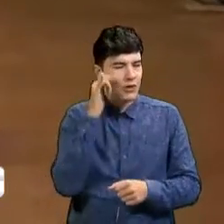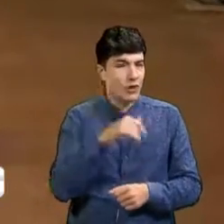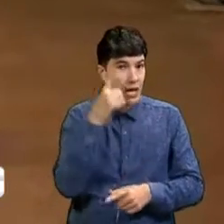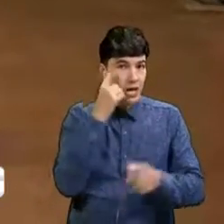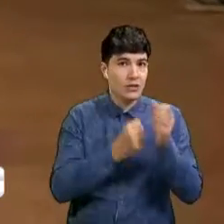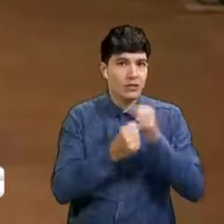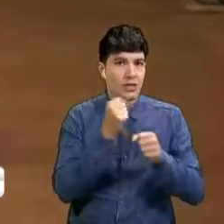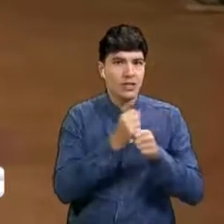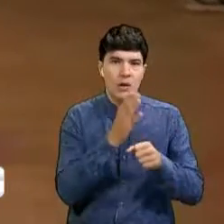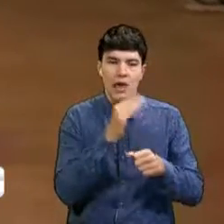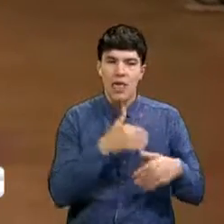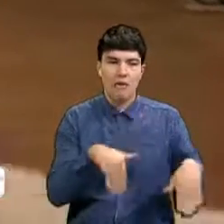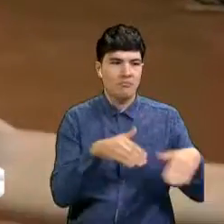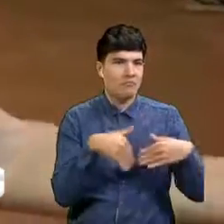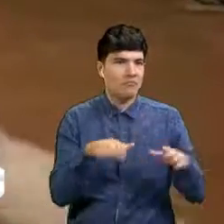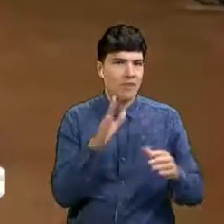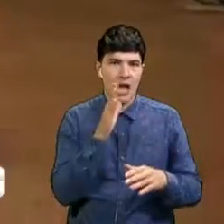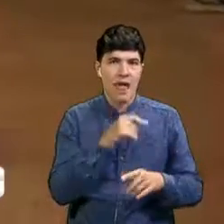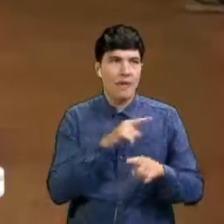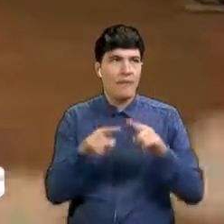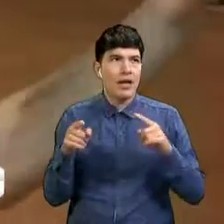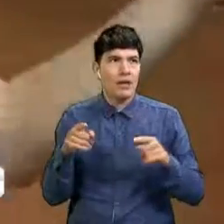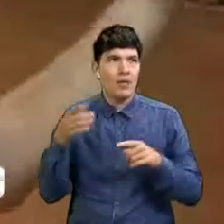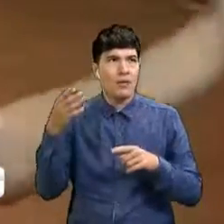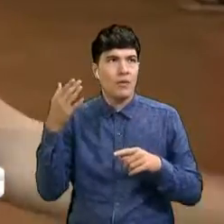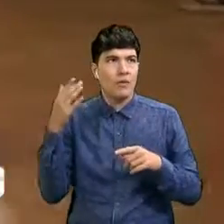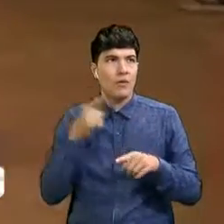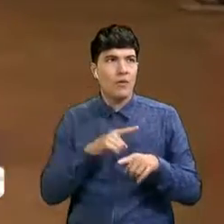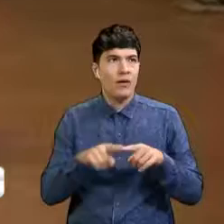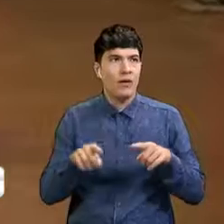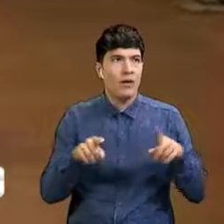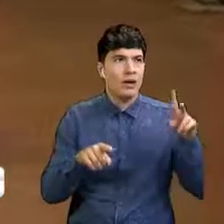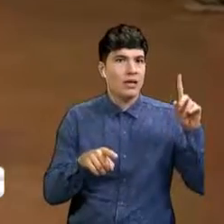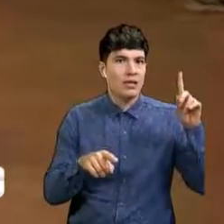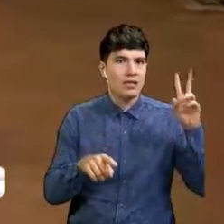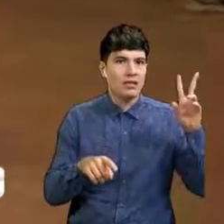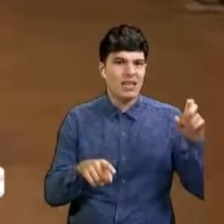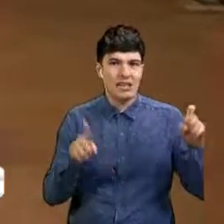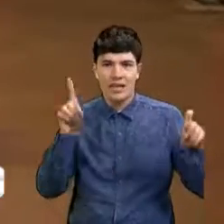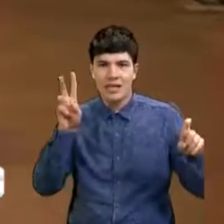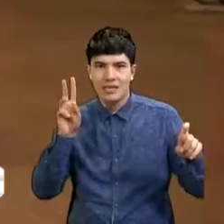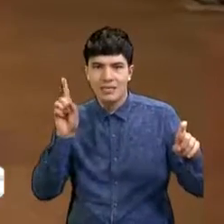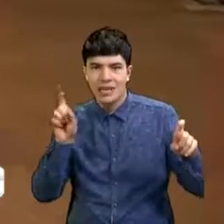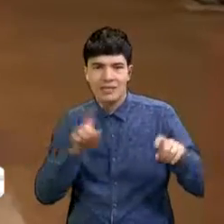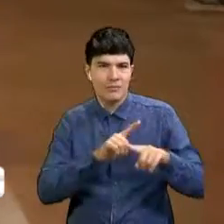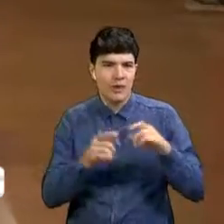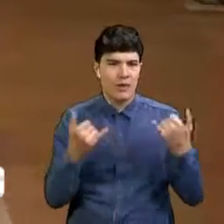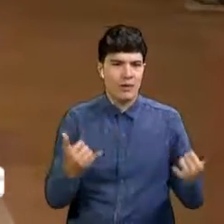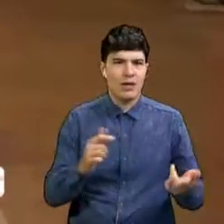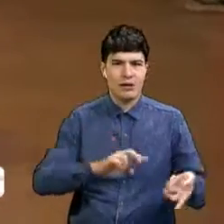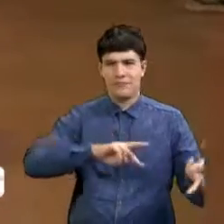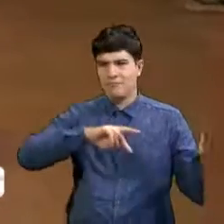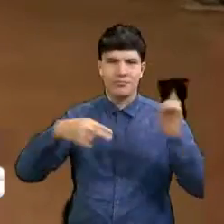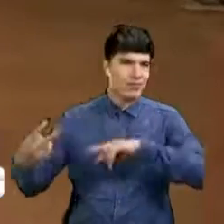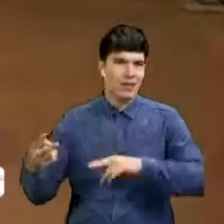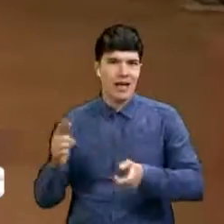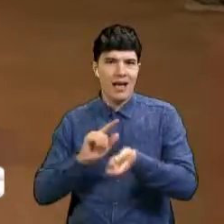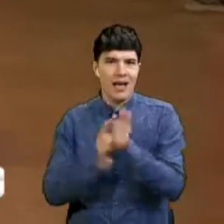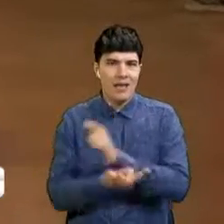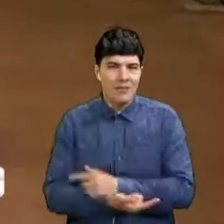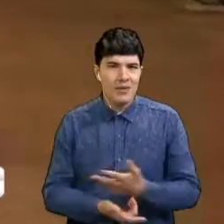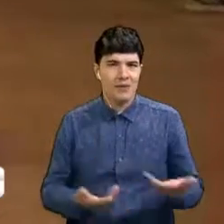año pasado no se me dieron las cosas perder un partido súper apretado 7-6 el tercero y esta vez cambiaron totalmente los papeles